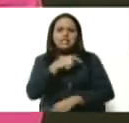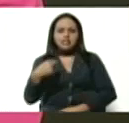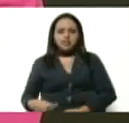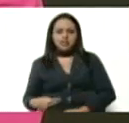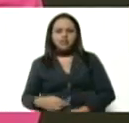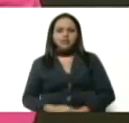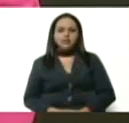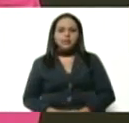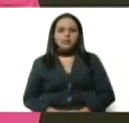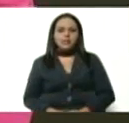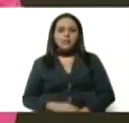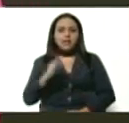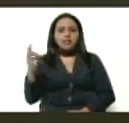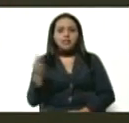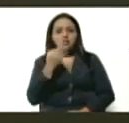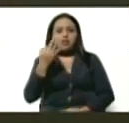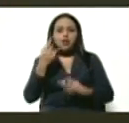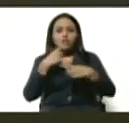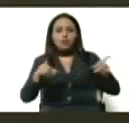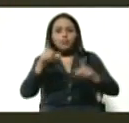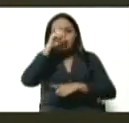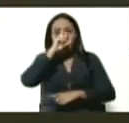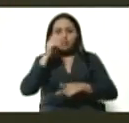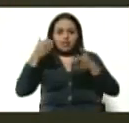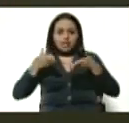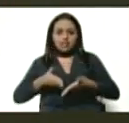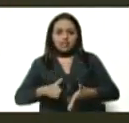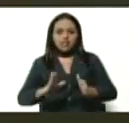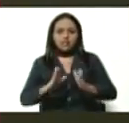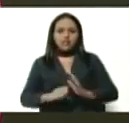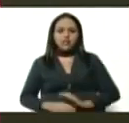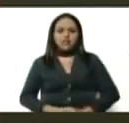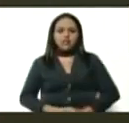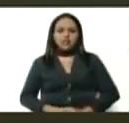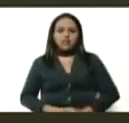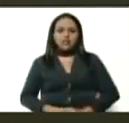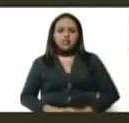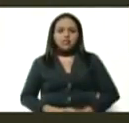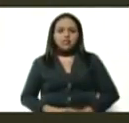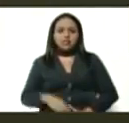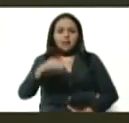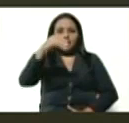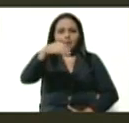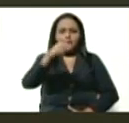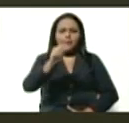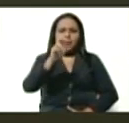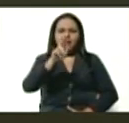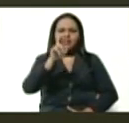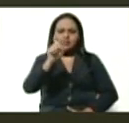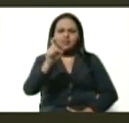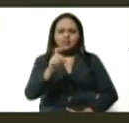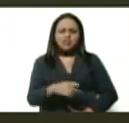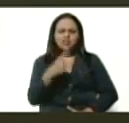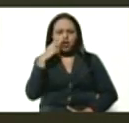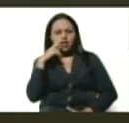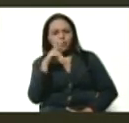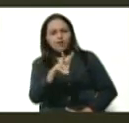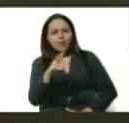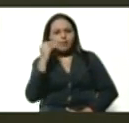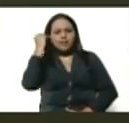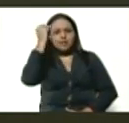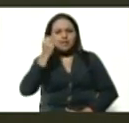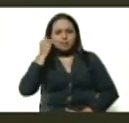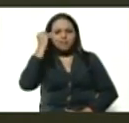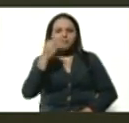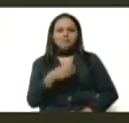ocasión del aniversario del natalicio de Carlos Marx, donde vemos claramente el pensamiento